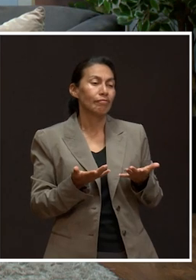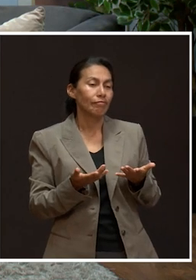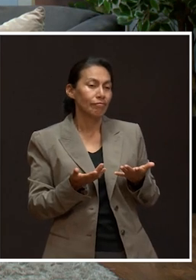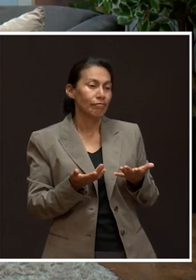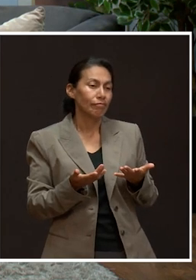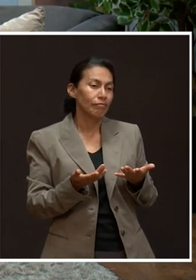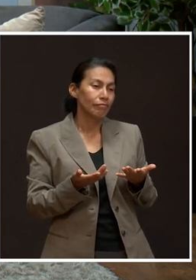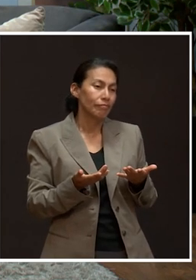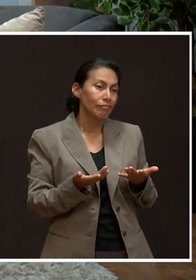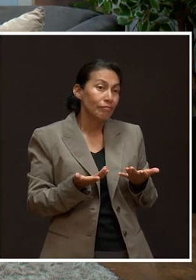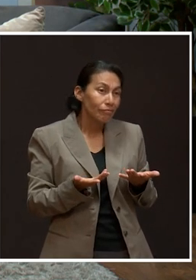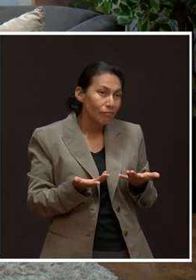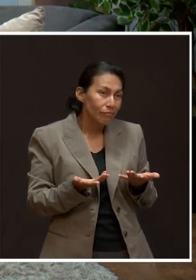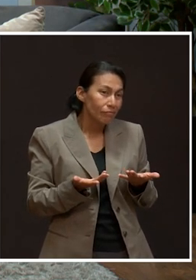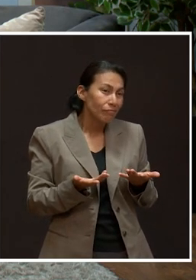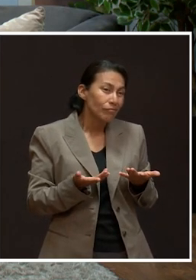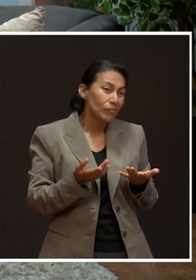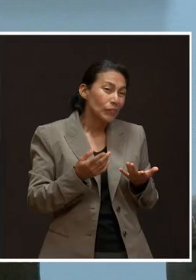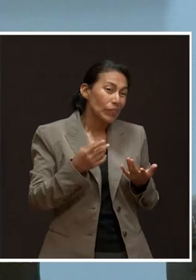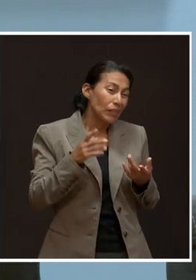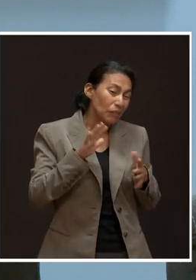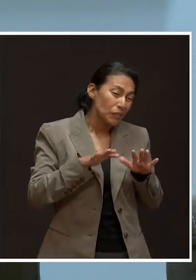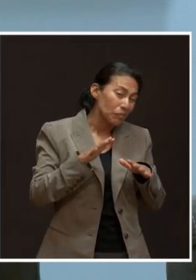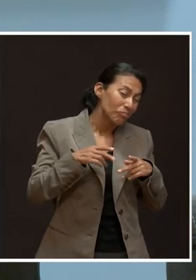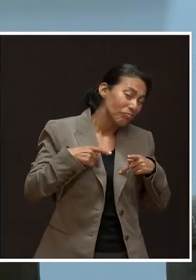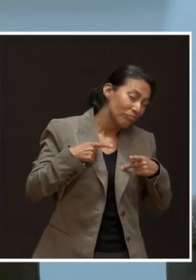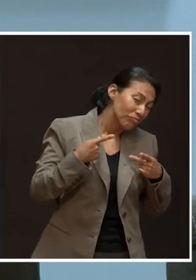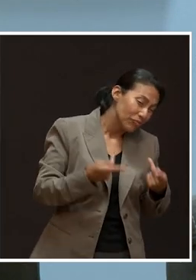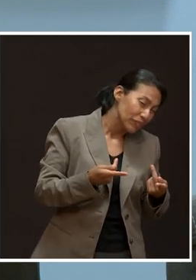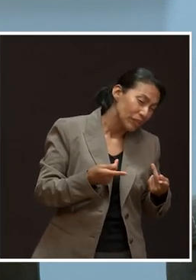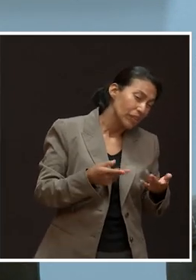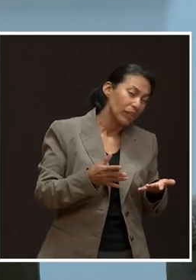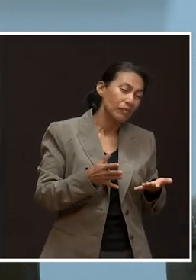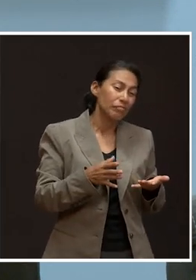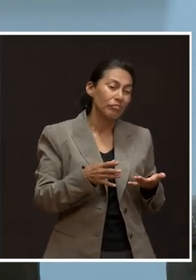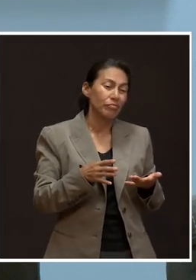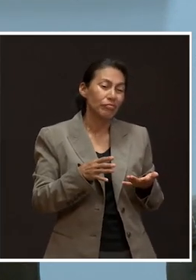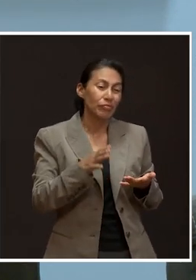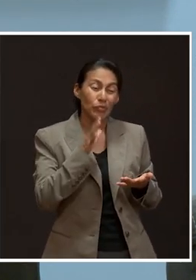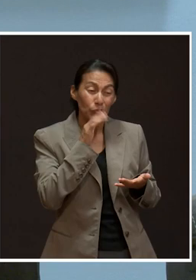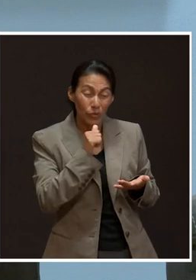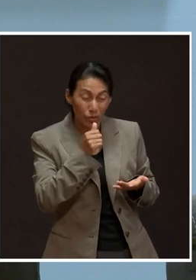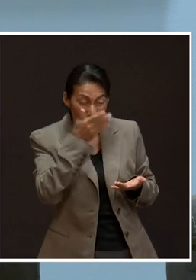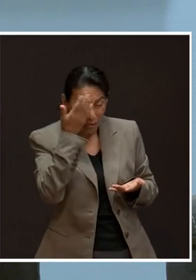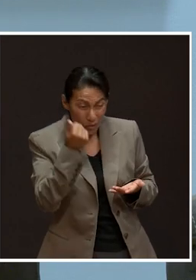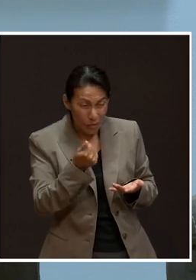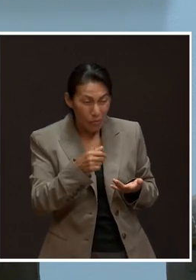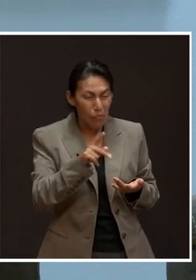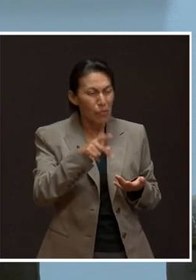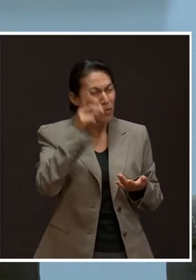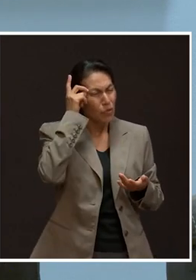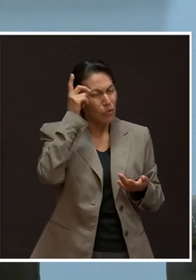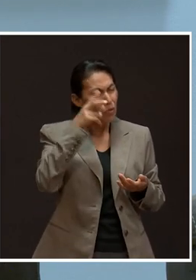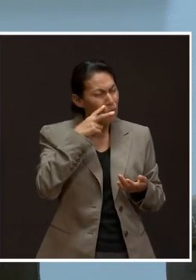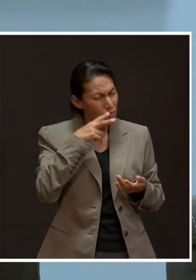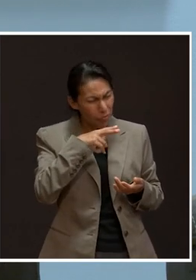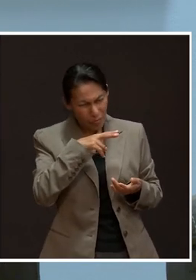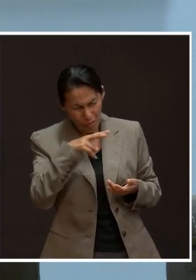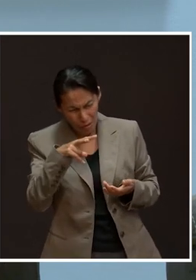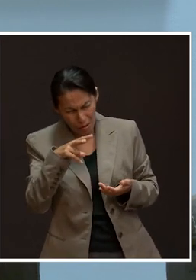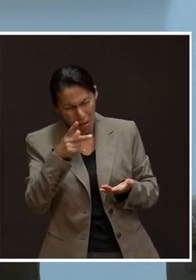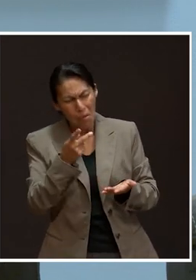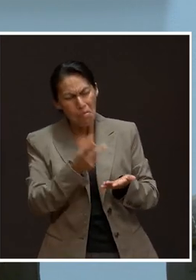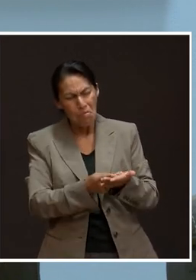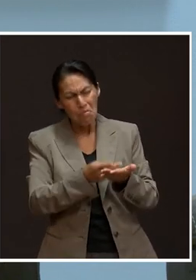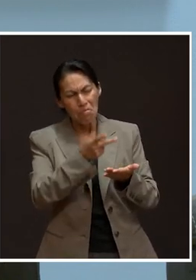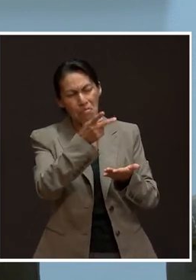veces dudando por nuestra debilidad, incapacidad o falta de habilidades. Pero Dios premia ese